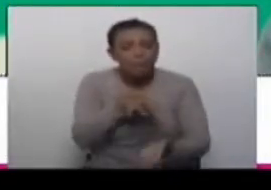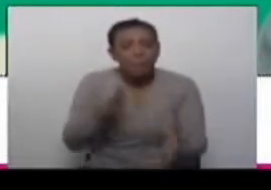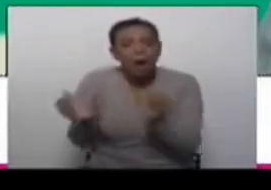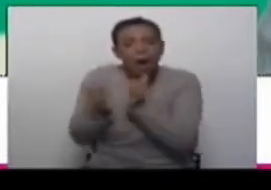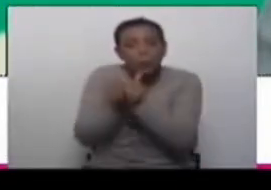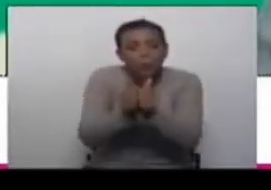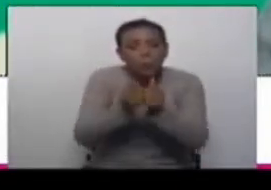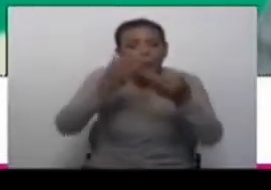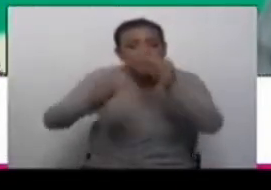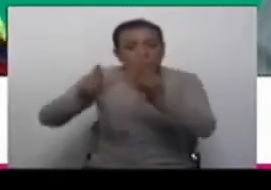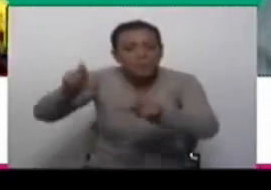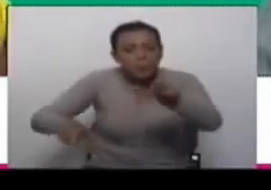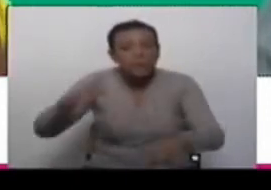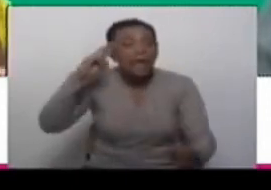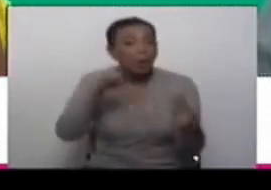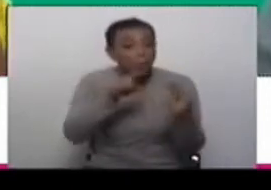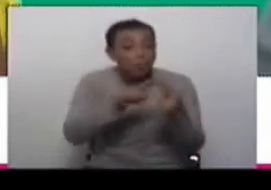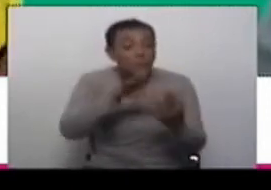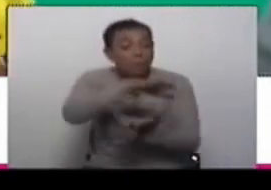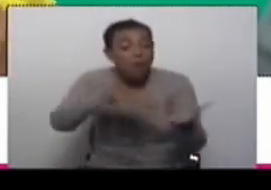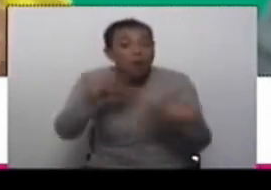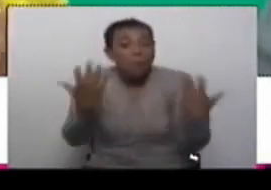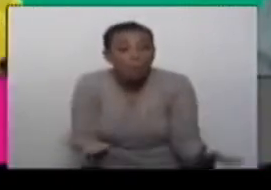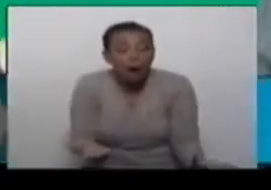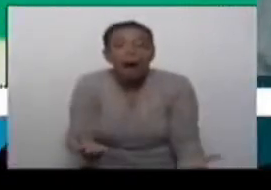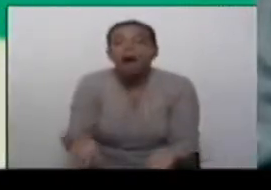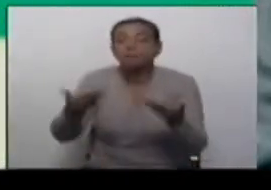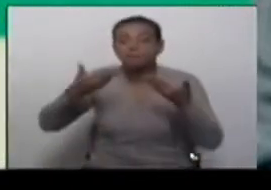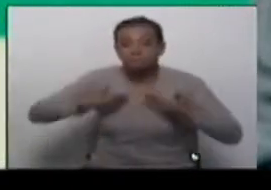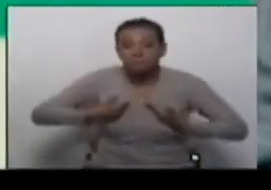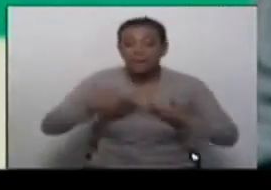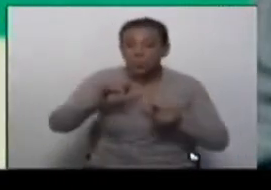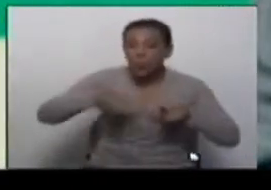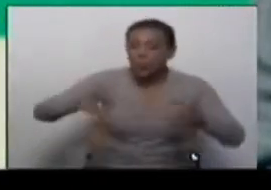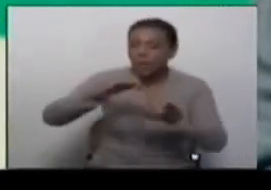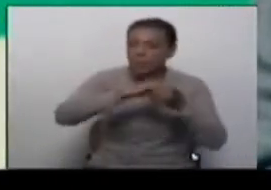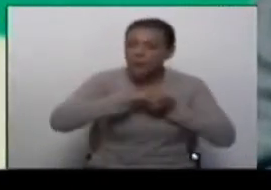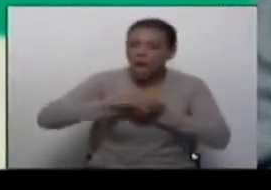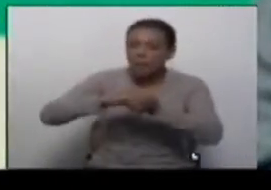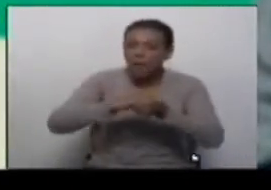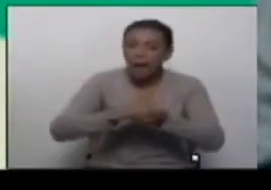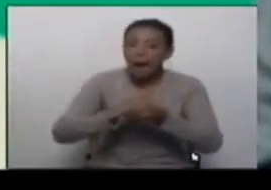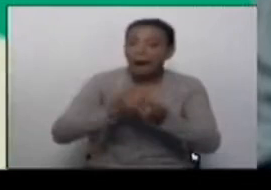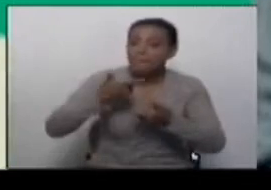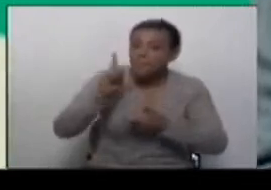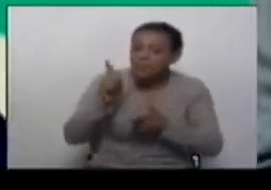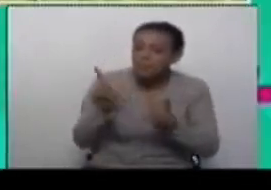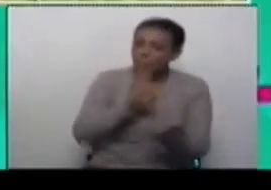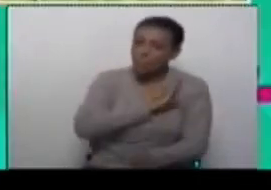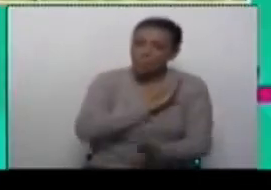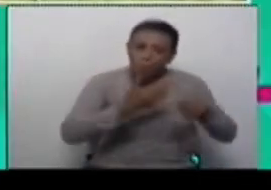pueblo. Siempre de la mano del pueblo. Fíjense que esta solución, este reporte que hicieron en el sector Lurbina, no solo permitió resolver lo de la